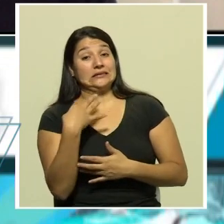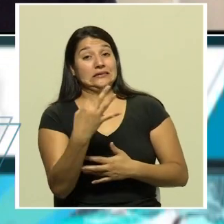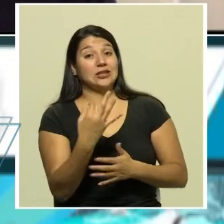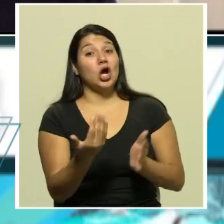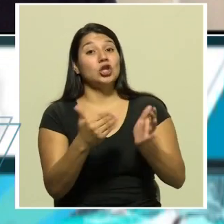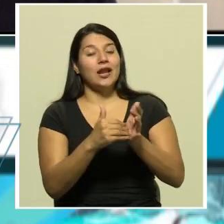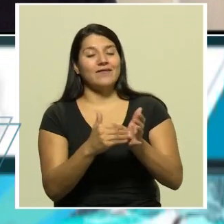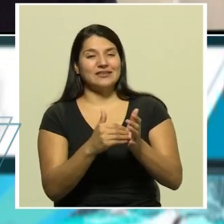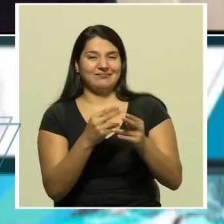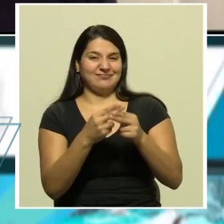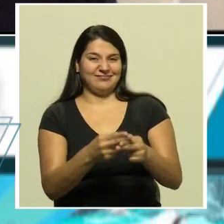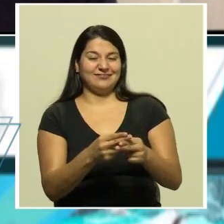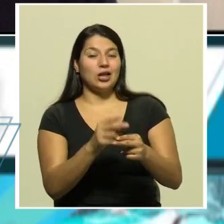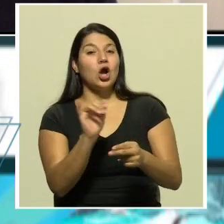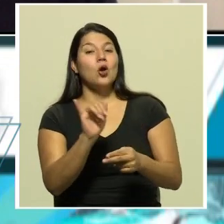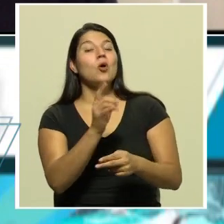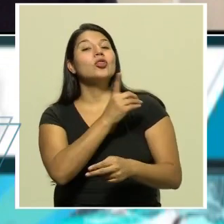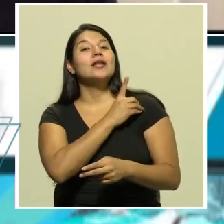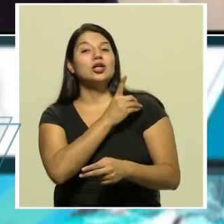Costa Rica. Pensaba